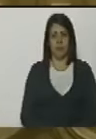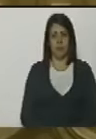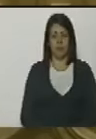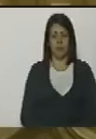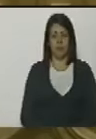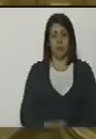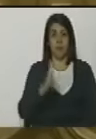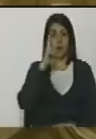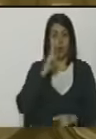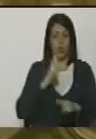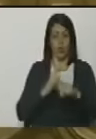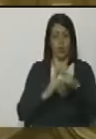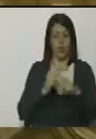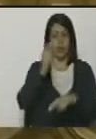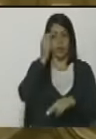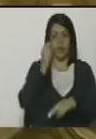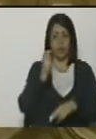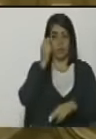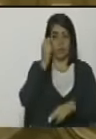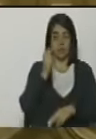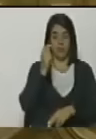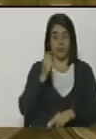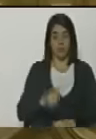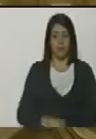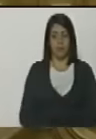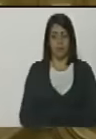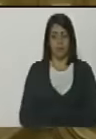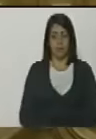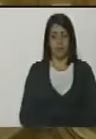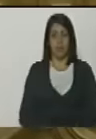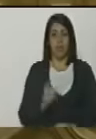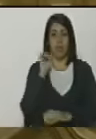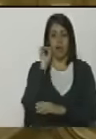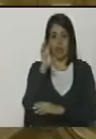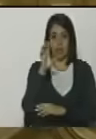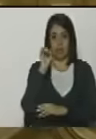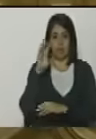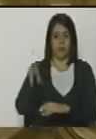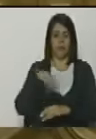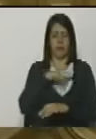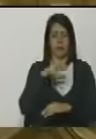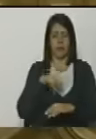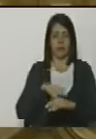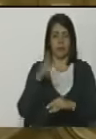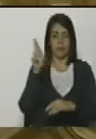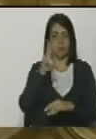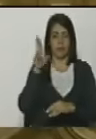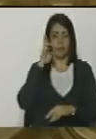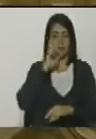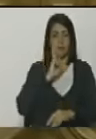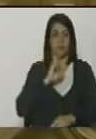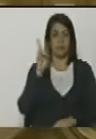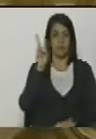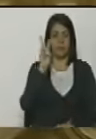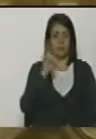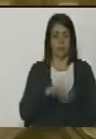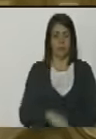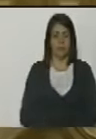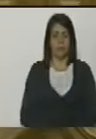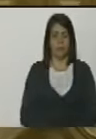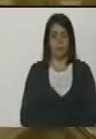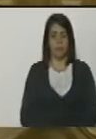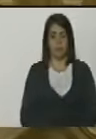de las honorables diputadas y los honorables diputados de la Asamblea Nacional de la República Bolivariana de